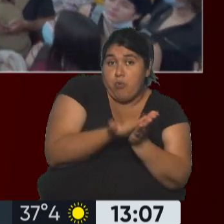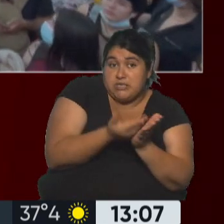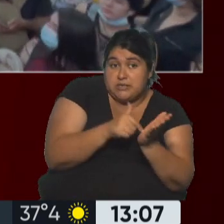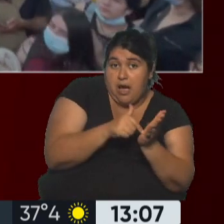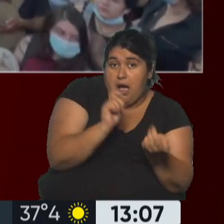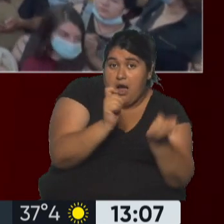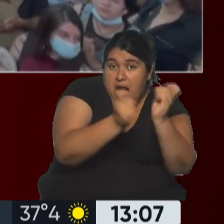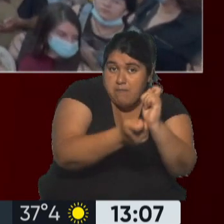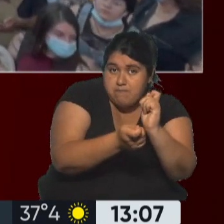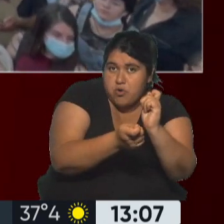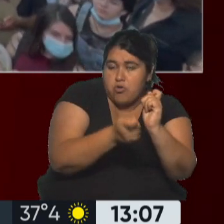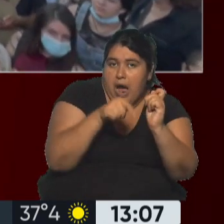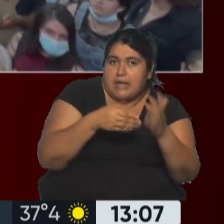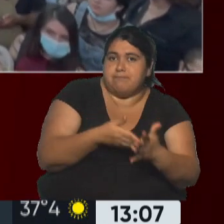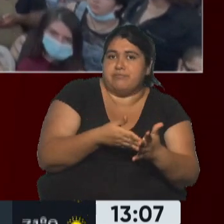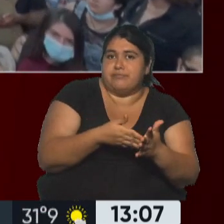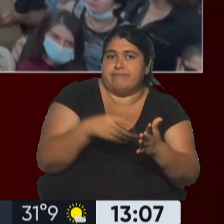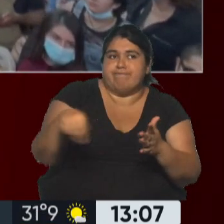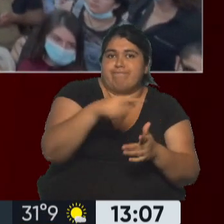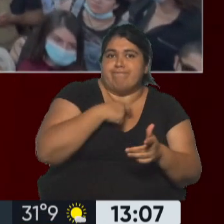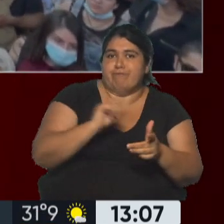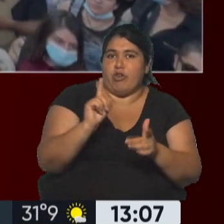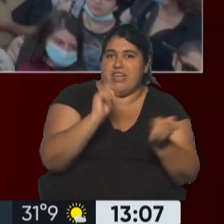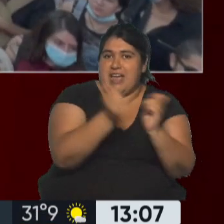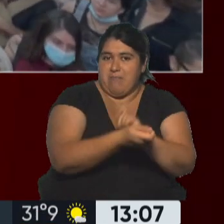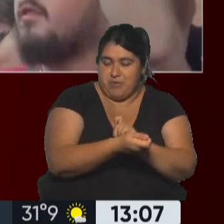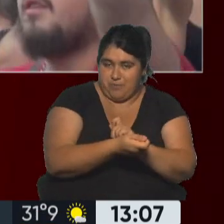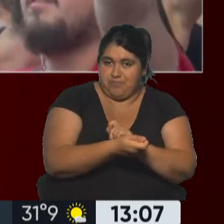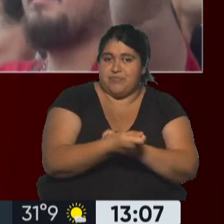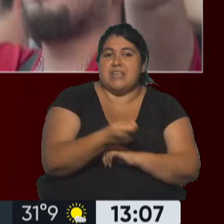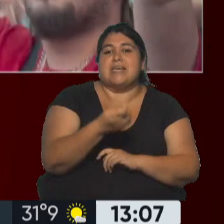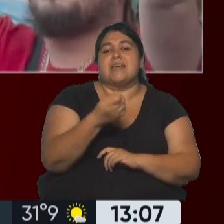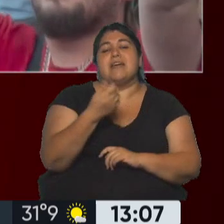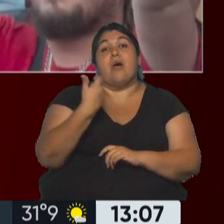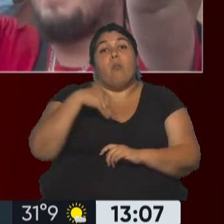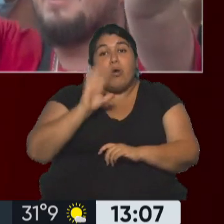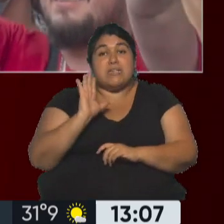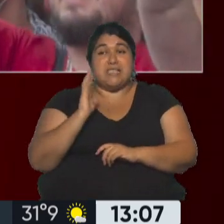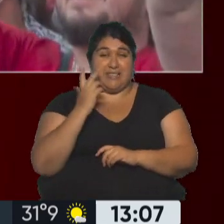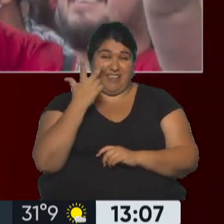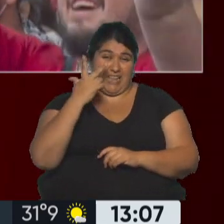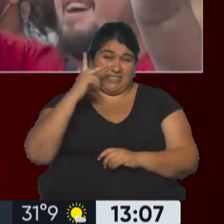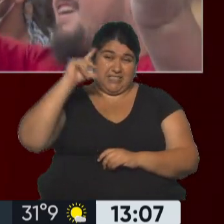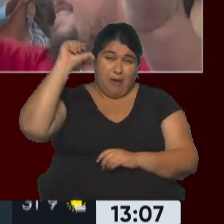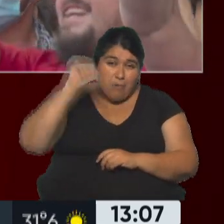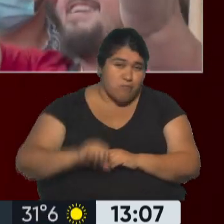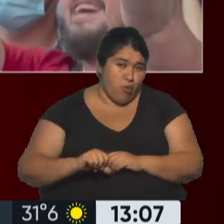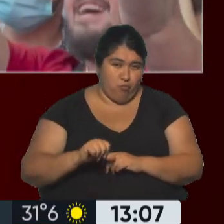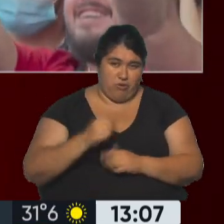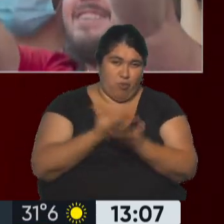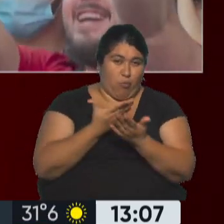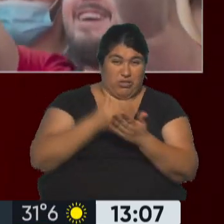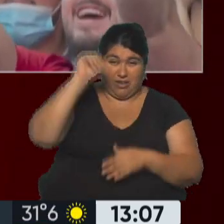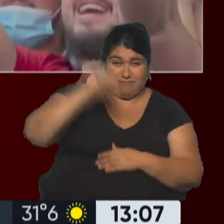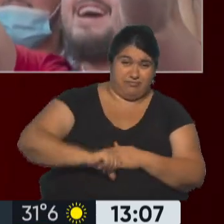proceso que hay que ver cómo termina. En este año hay 3 derrotas concretas que se le pueden sumar a Boric, derrotas políticas